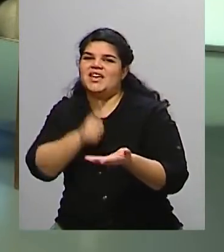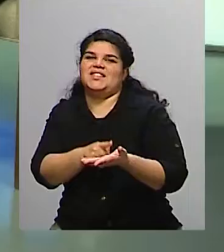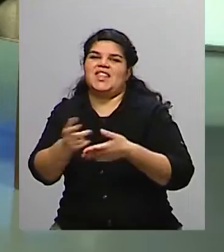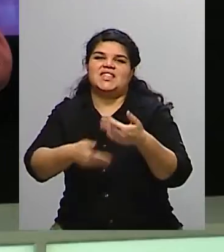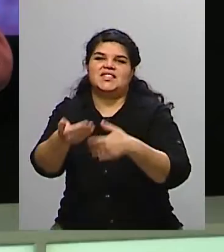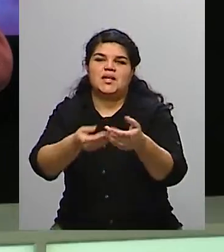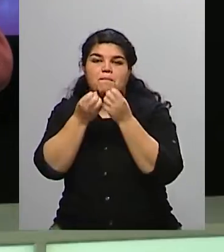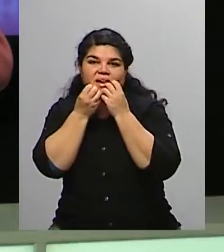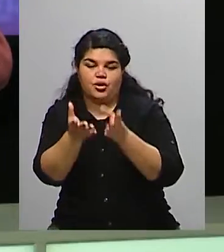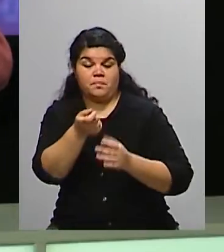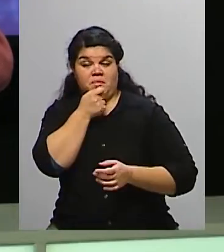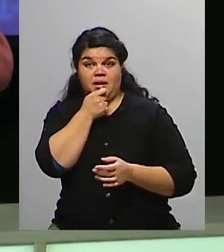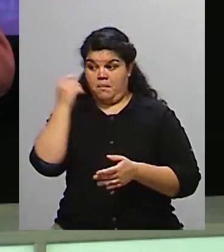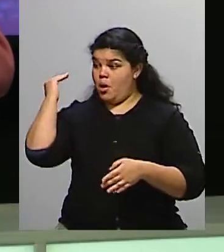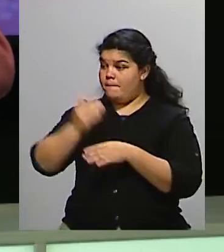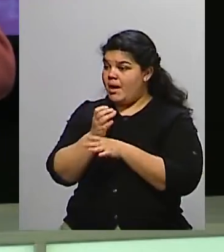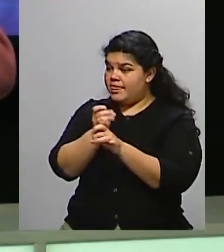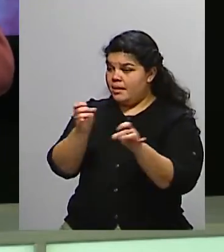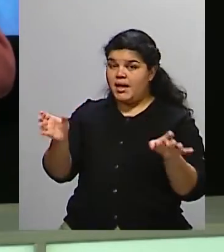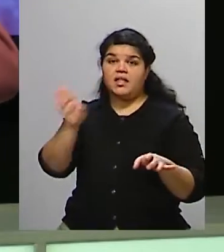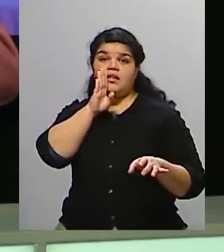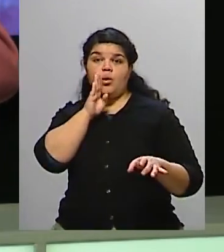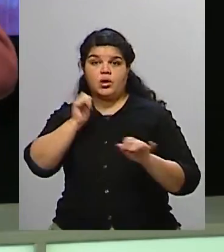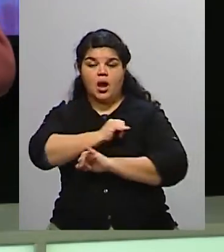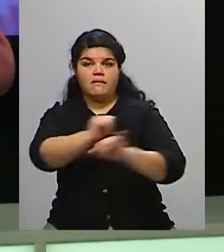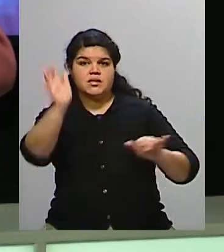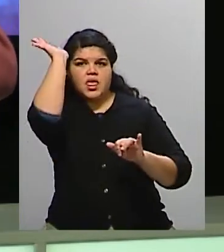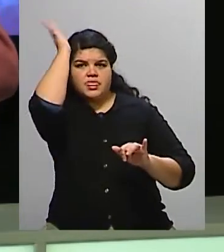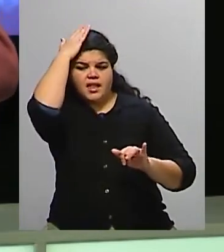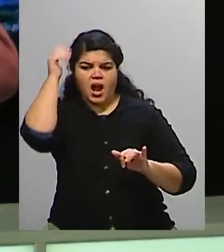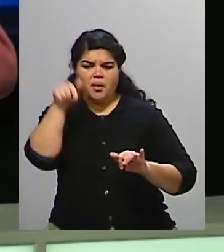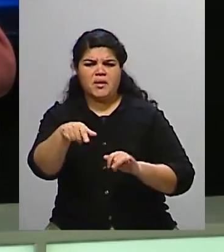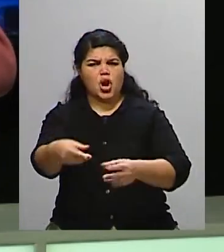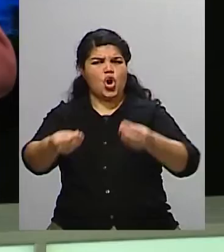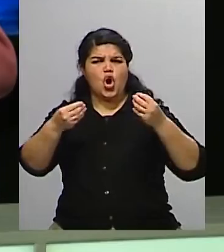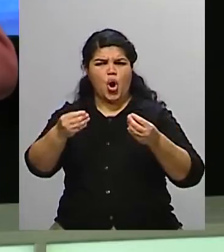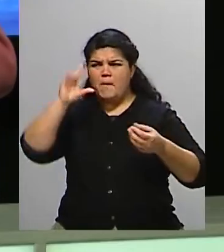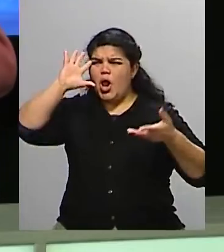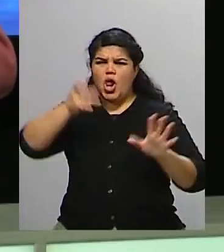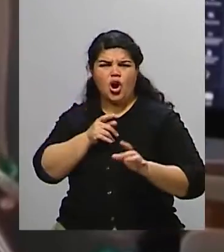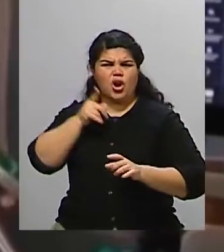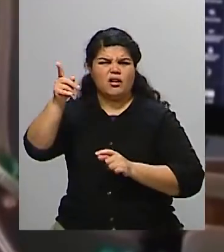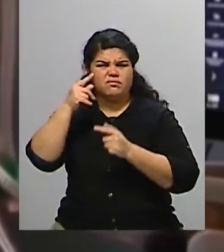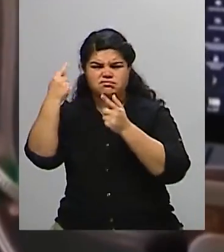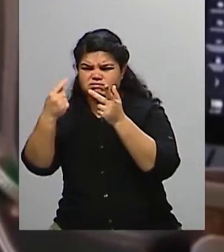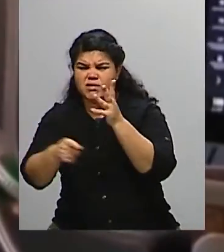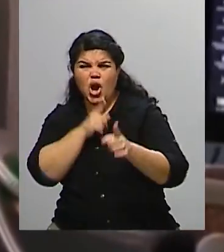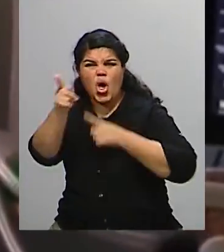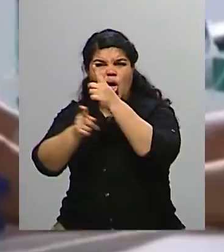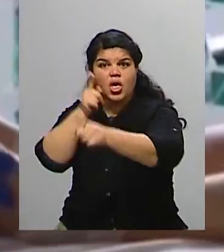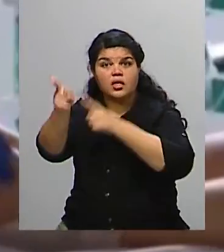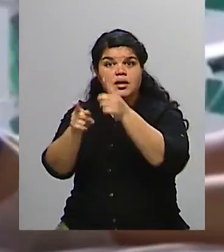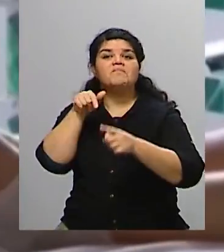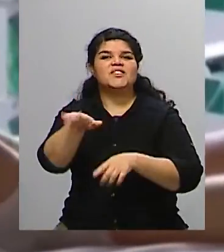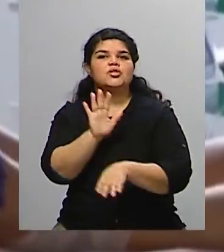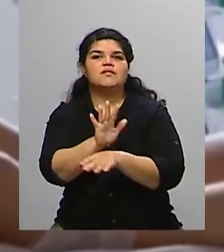Cuando apareció el tema de la pandemia, decían en Estados Unidos, ¿cómo puede ser que Trump haga tal cosa y que no piense? Bueno, perfecto, es una sociedad que está tomando decisión sobre su salud,